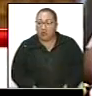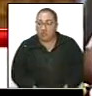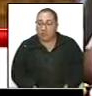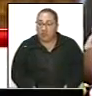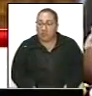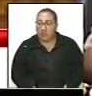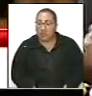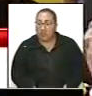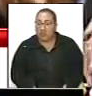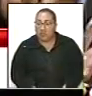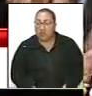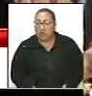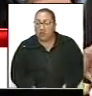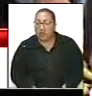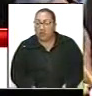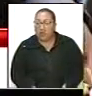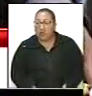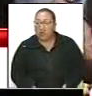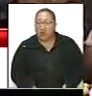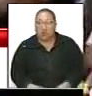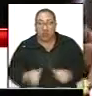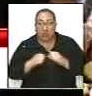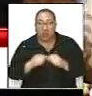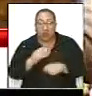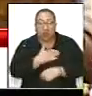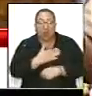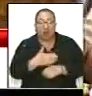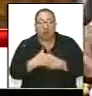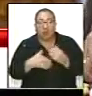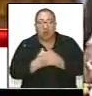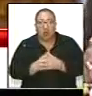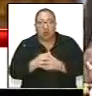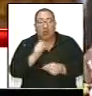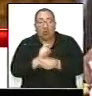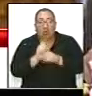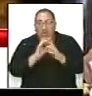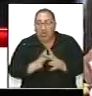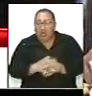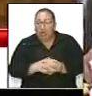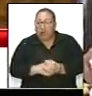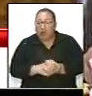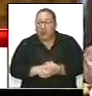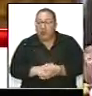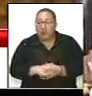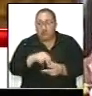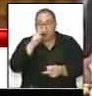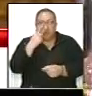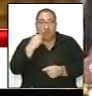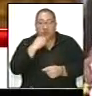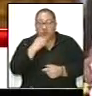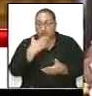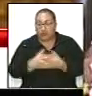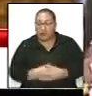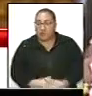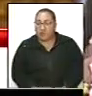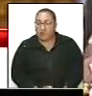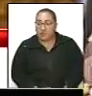general continúe para el beneficio de los estudiantes peruanos y peruanas. Muchas